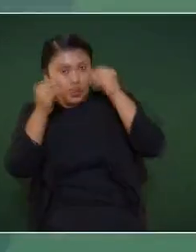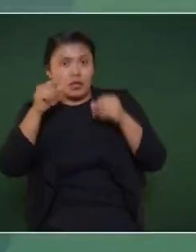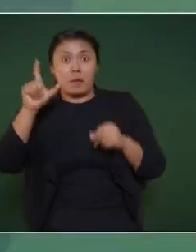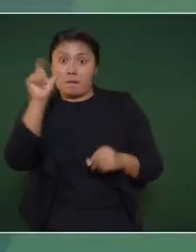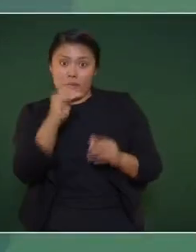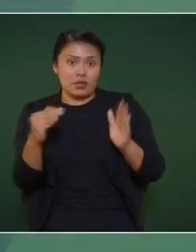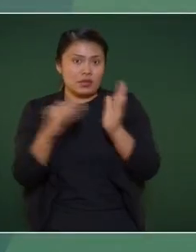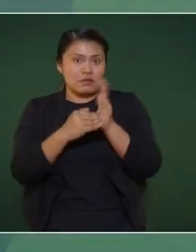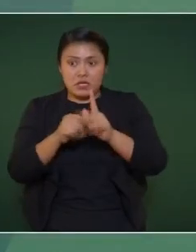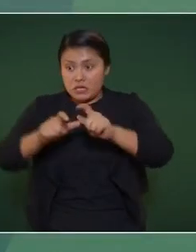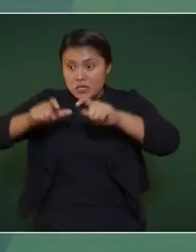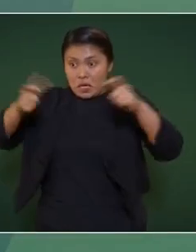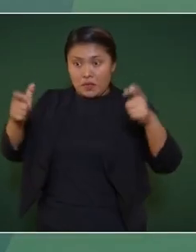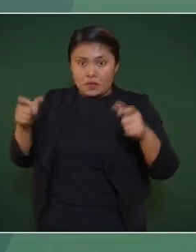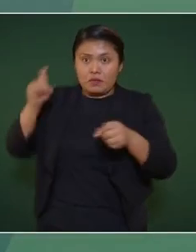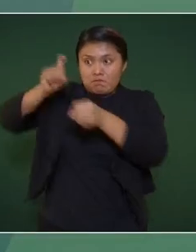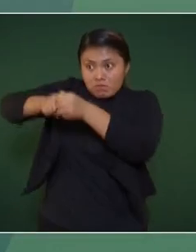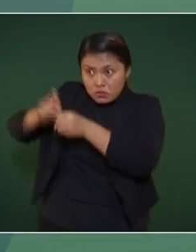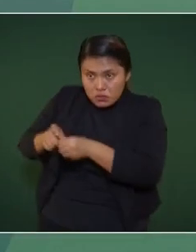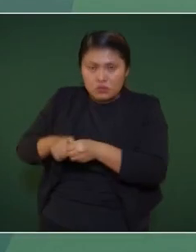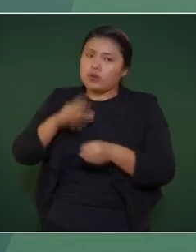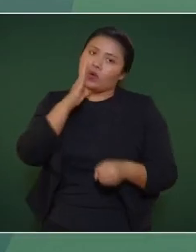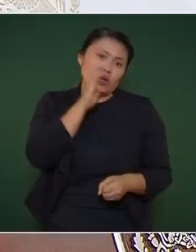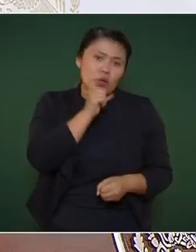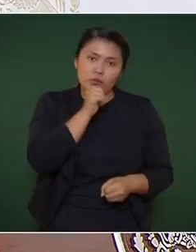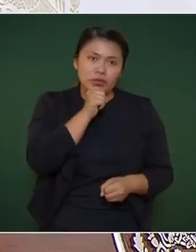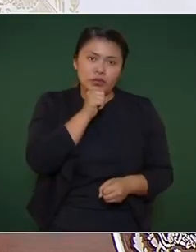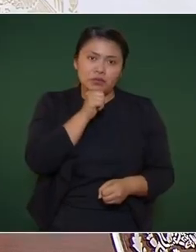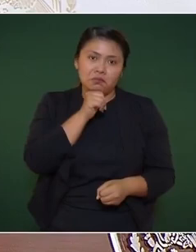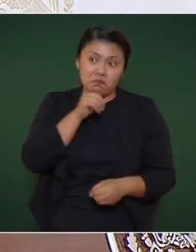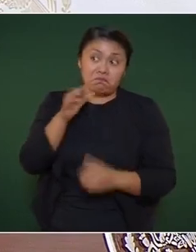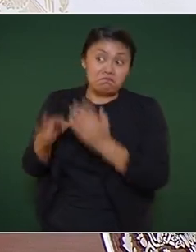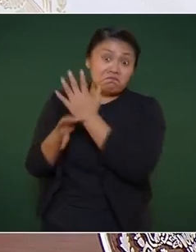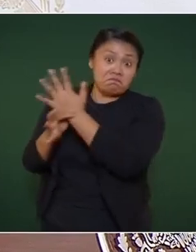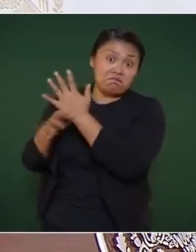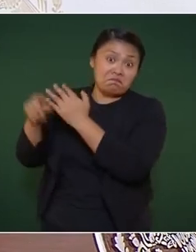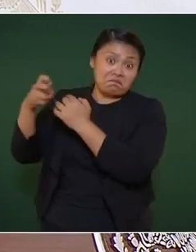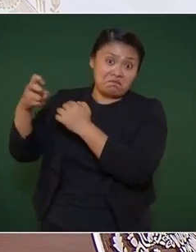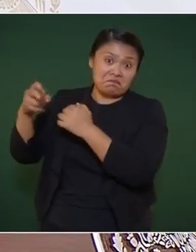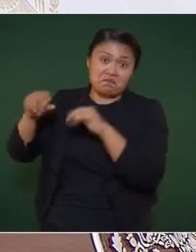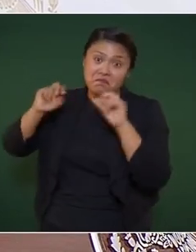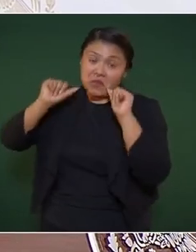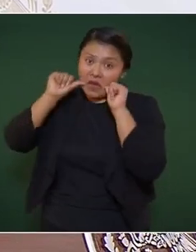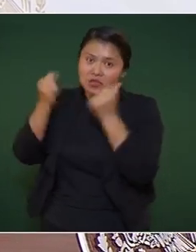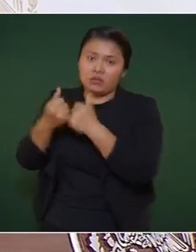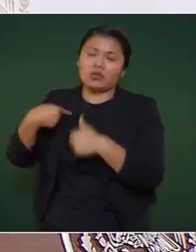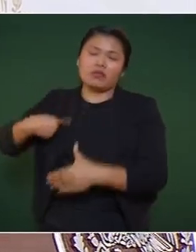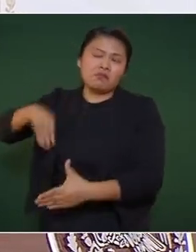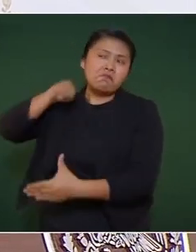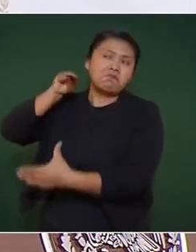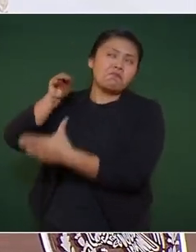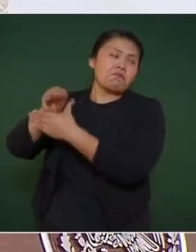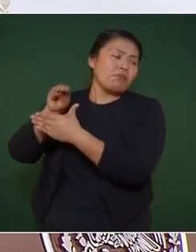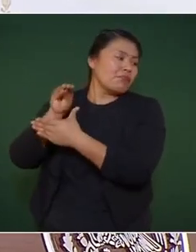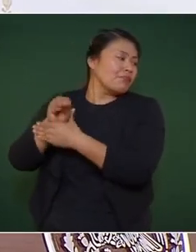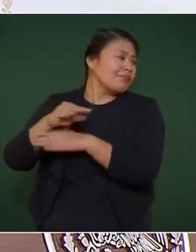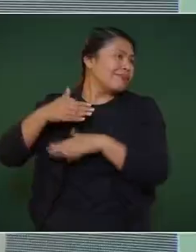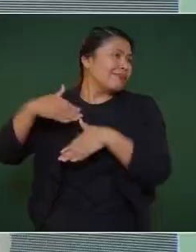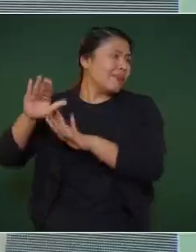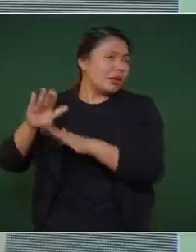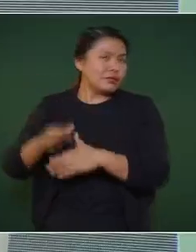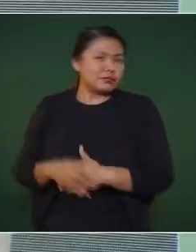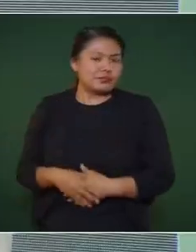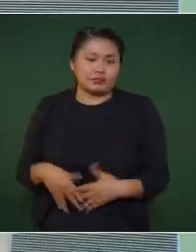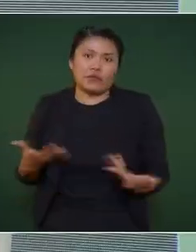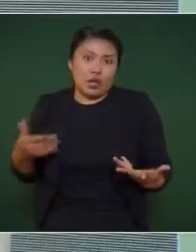ampliar el número de becarios para tener más especialistas. Como no les hicimos caso,